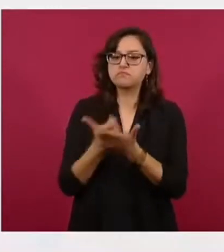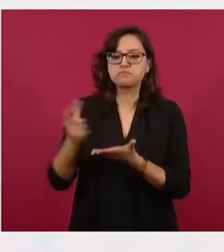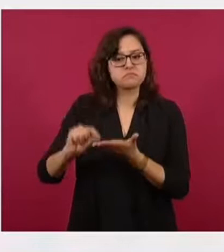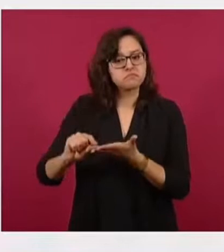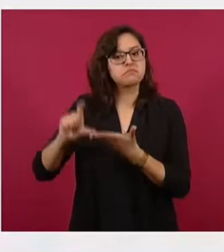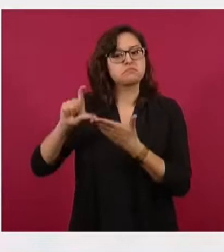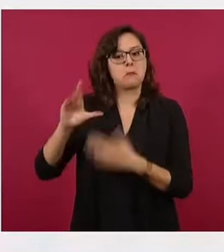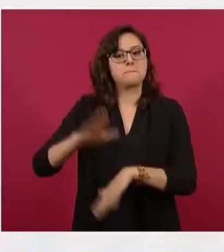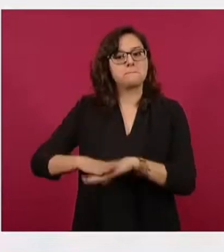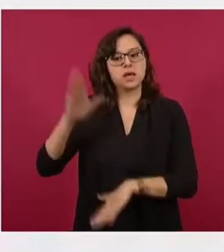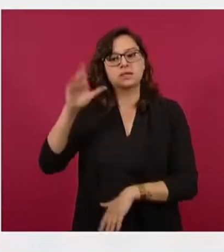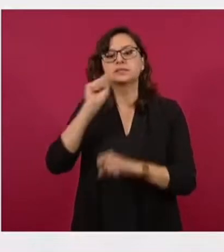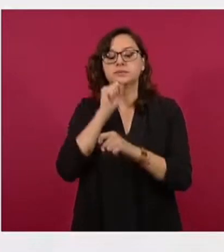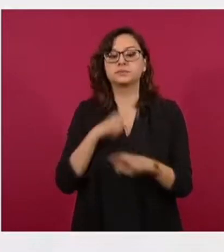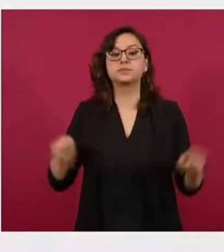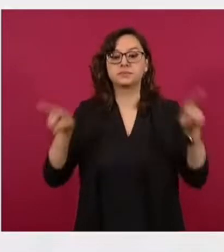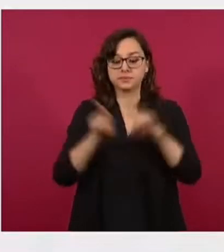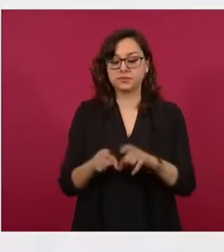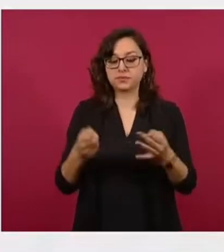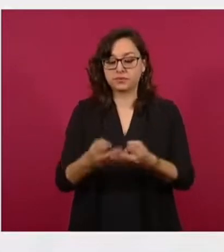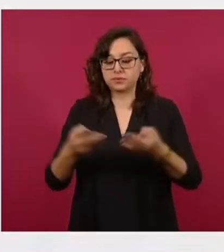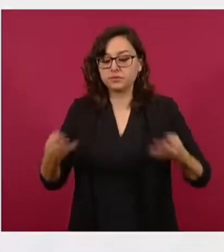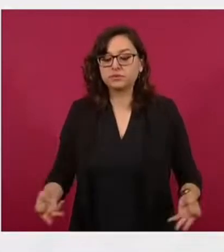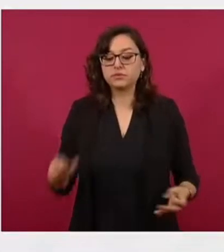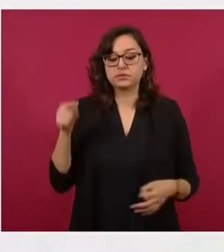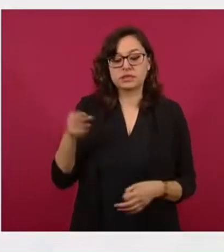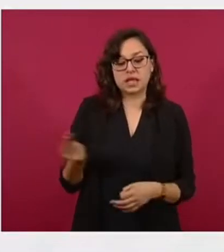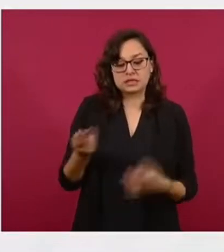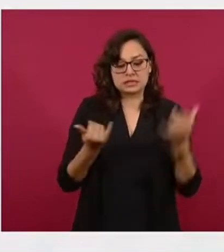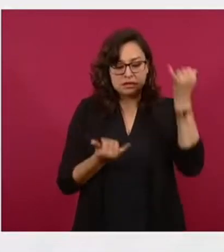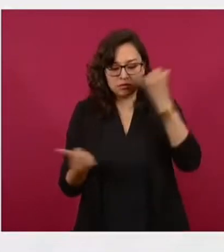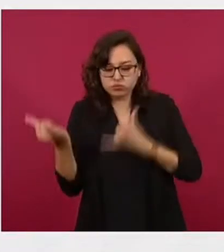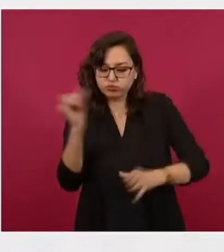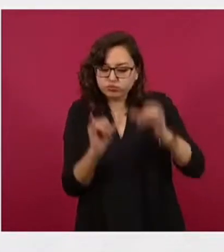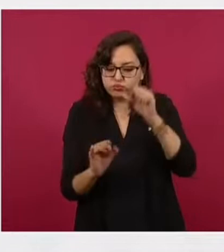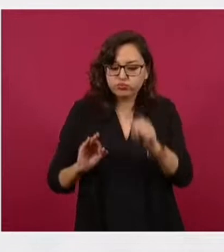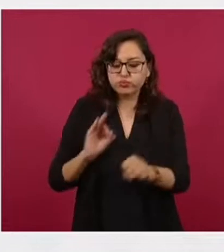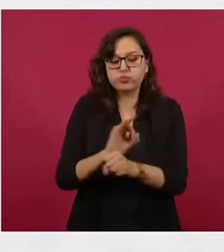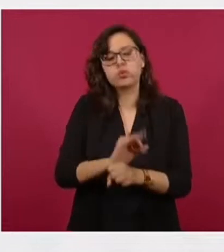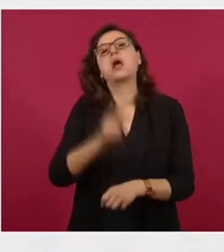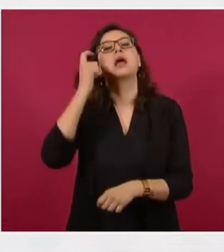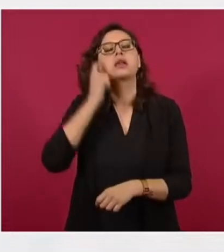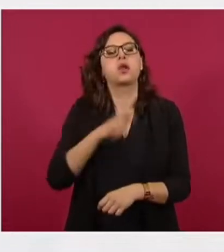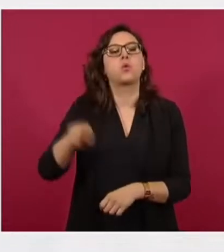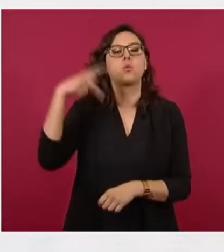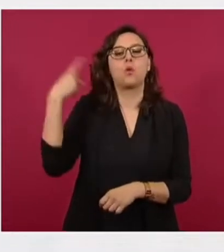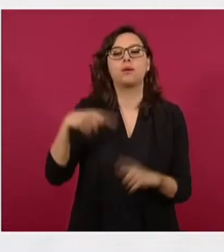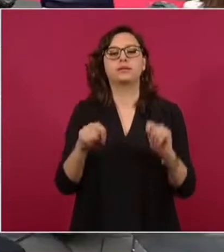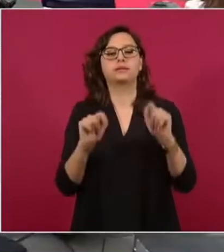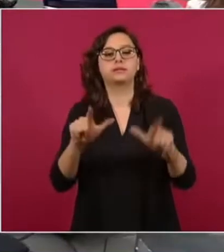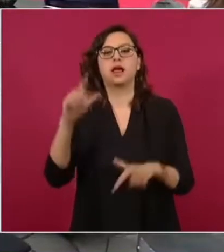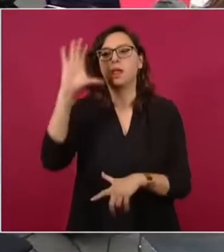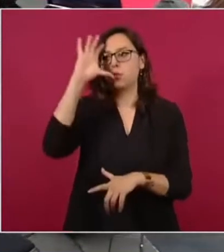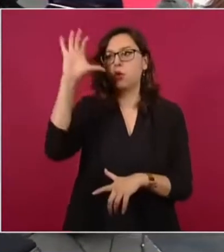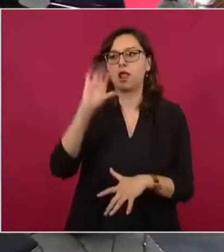entrega de fertilizantes gratuitos en Guerrero, Puebla, Tlaxcala y Morelos, así como a